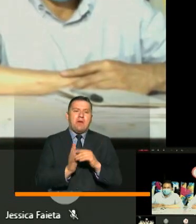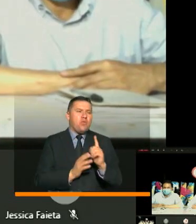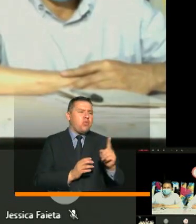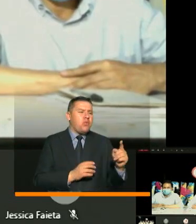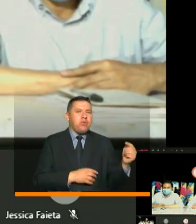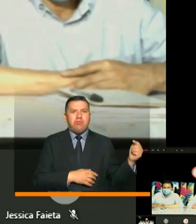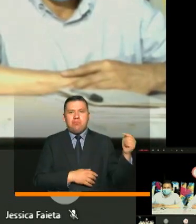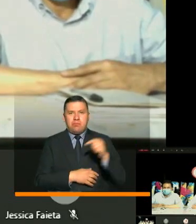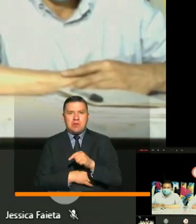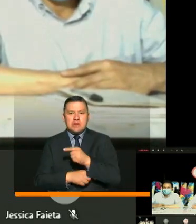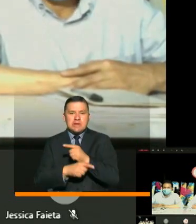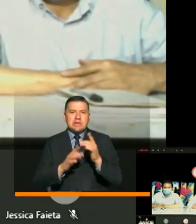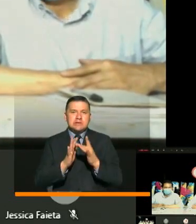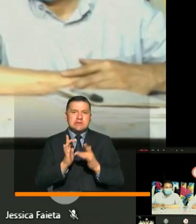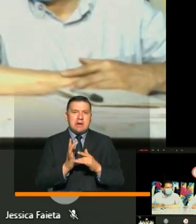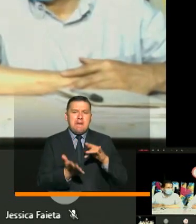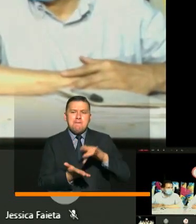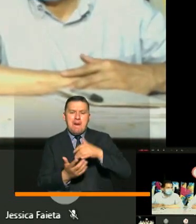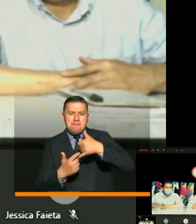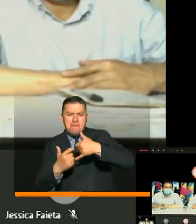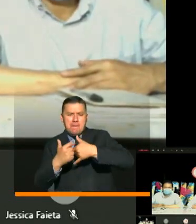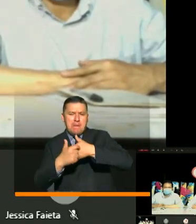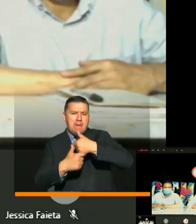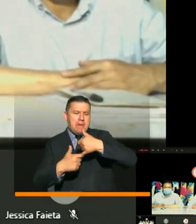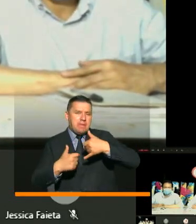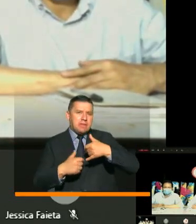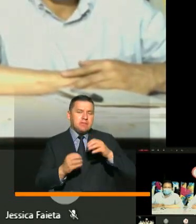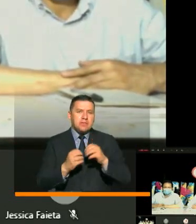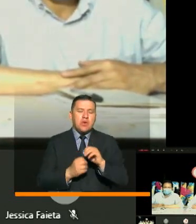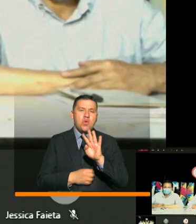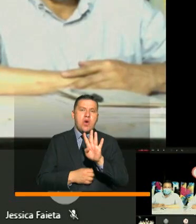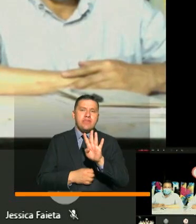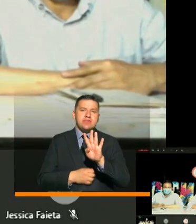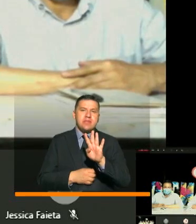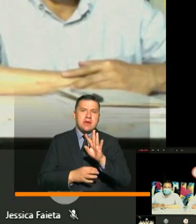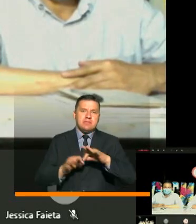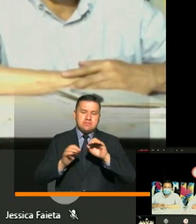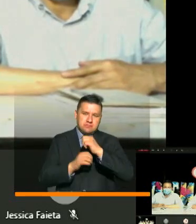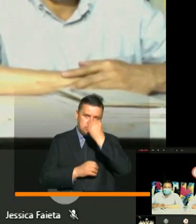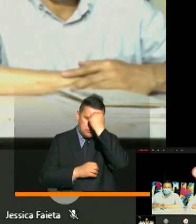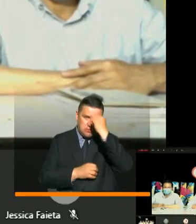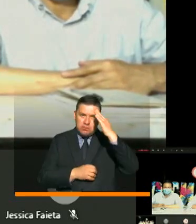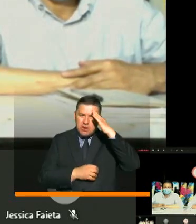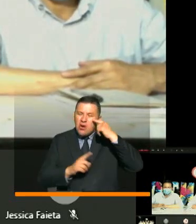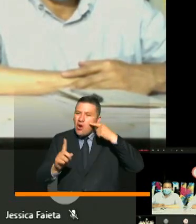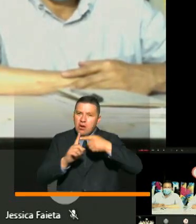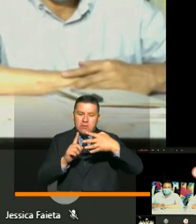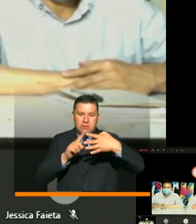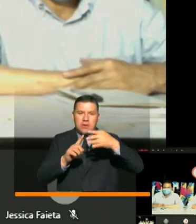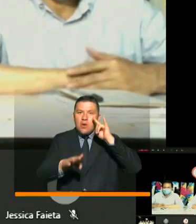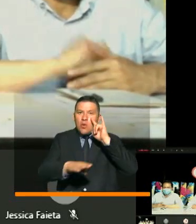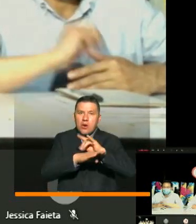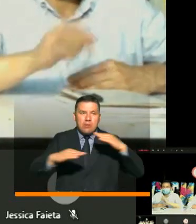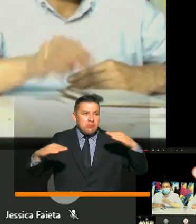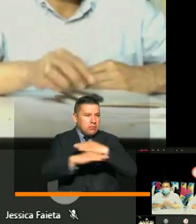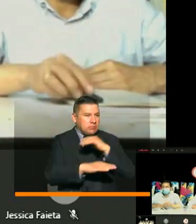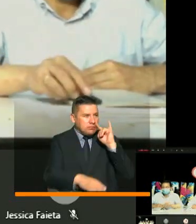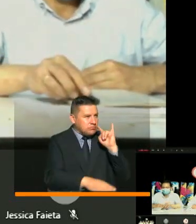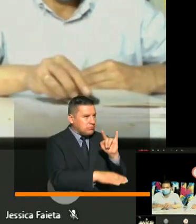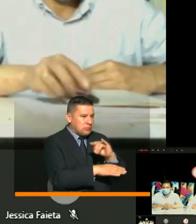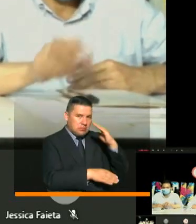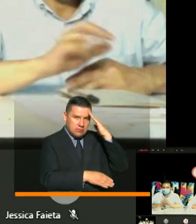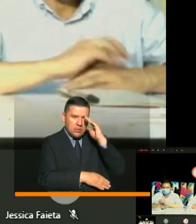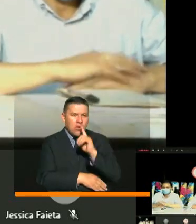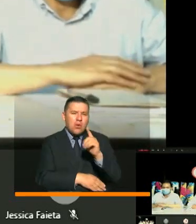el plan de Semana Santa segura y con autocuidado. Cuatro son las prioridades que tiene nuestra policía. Cuidar las vías con más de